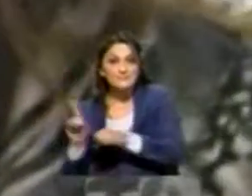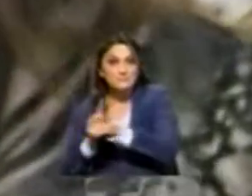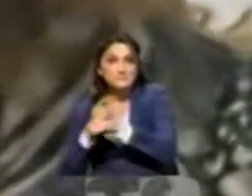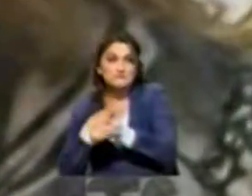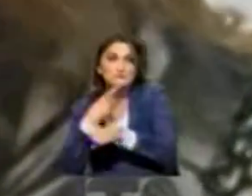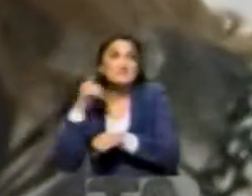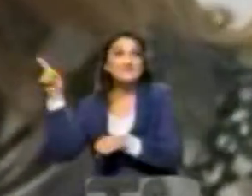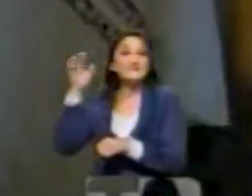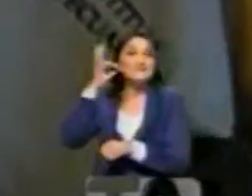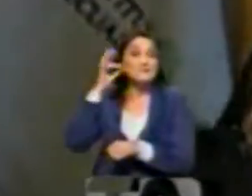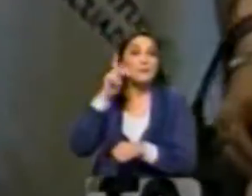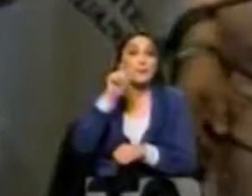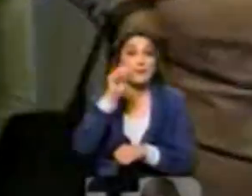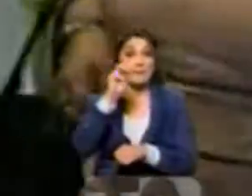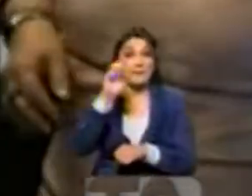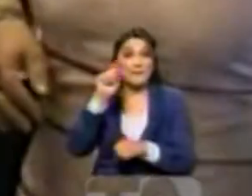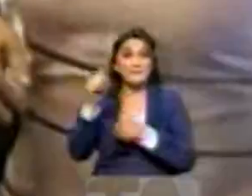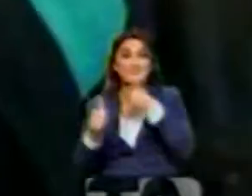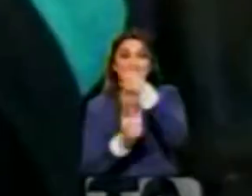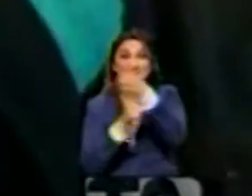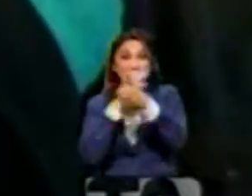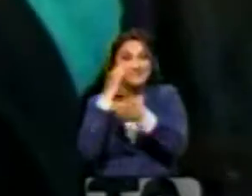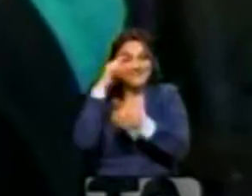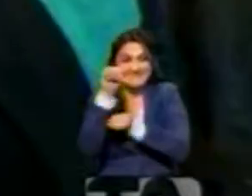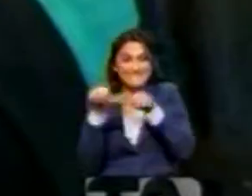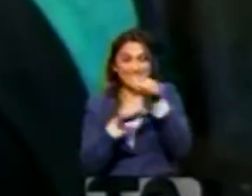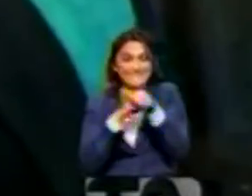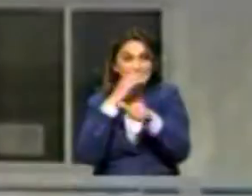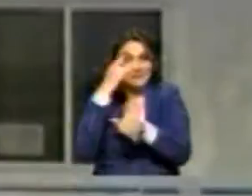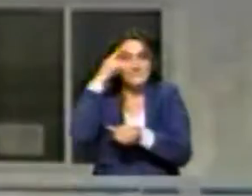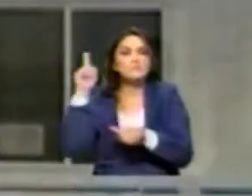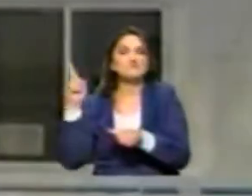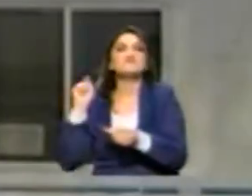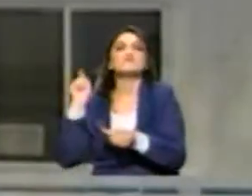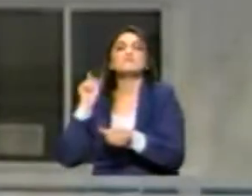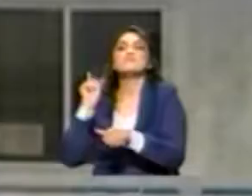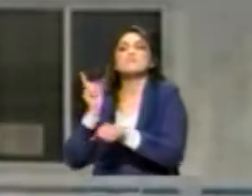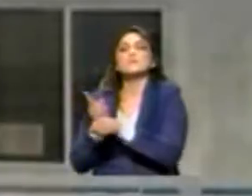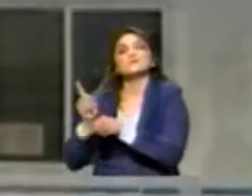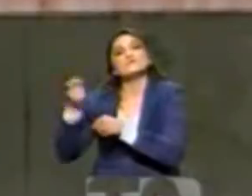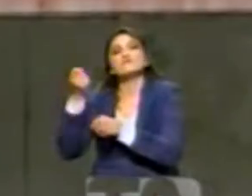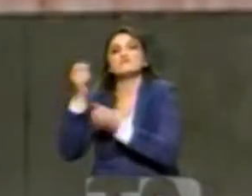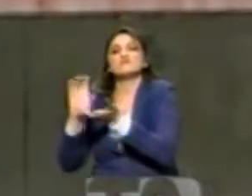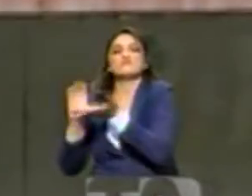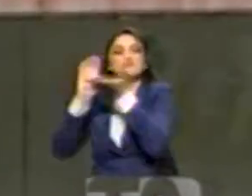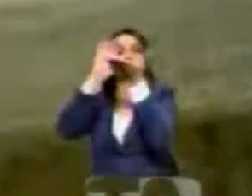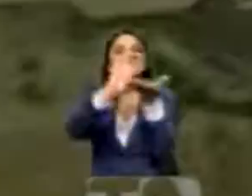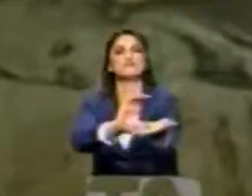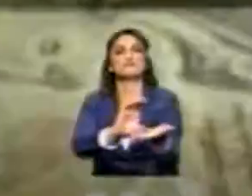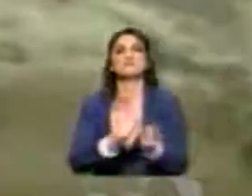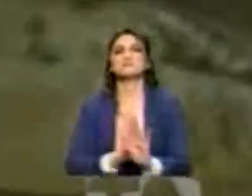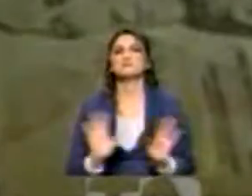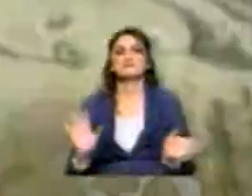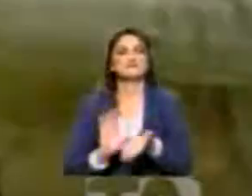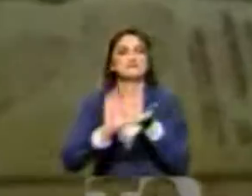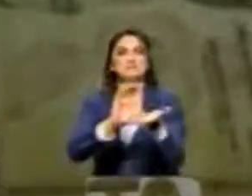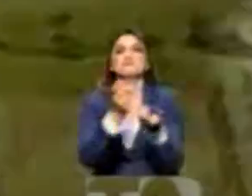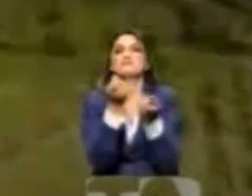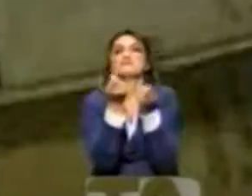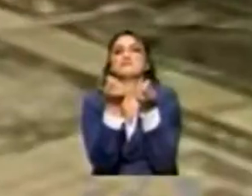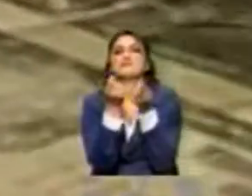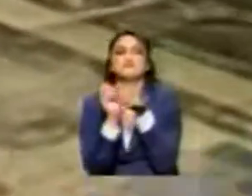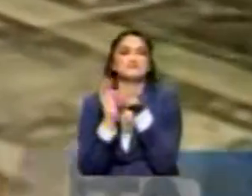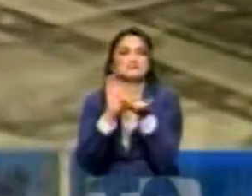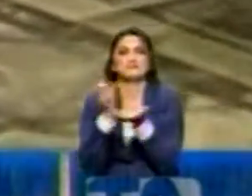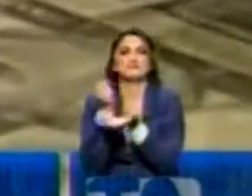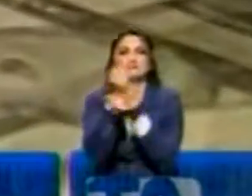Martínez. Dijo que desconocía su contenido y que lo hizo bajo órdenes de su jefe, José Santos. Según el registro de supuestos